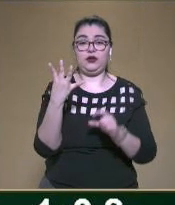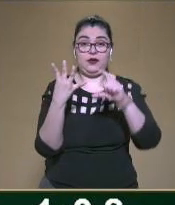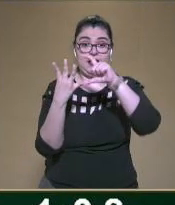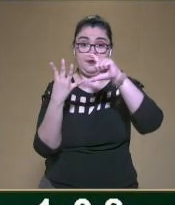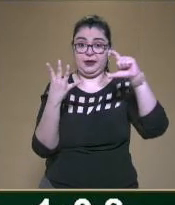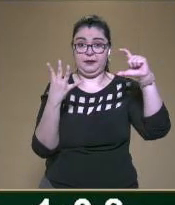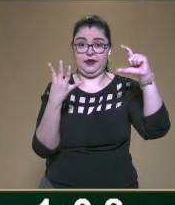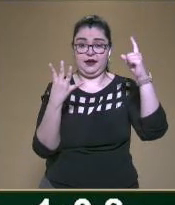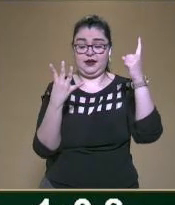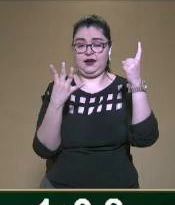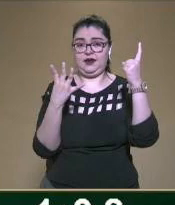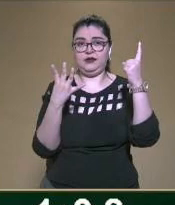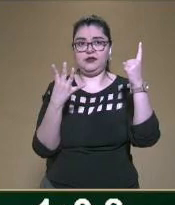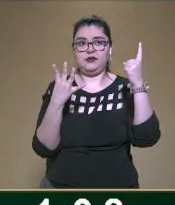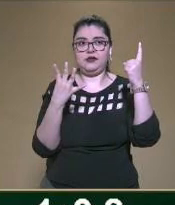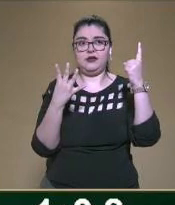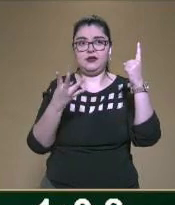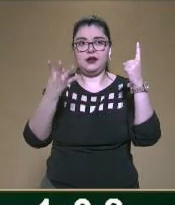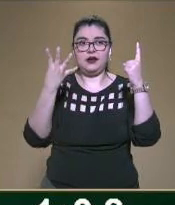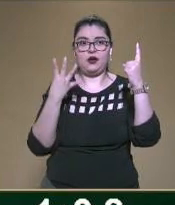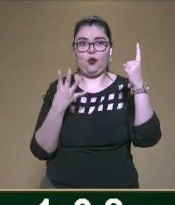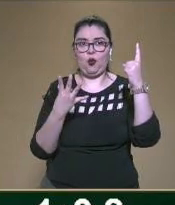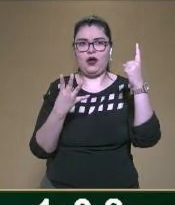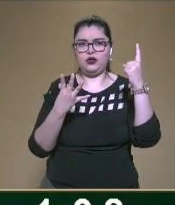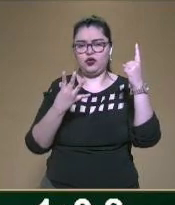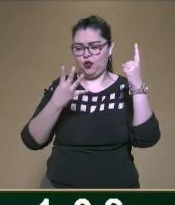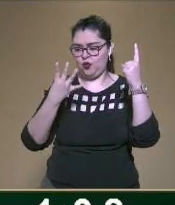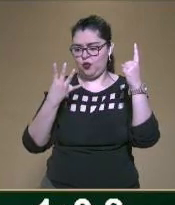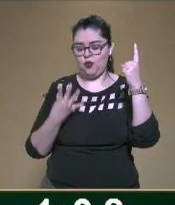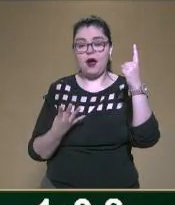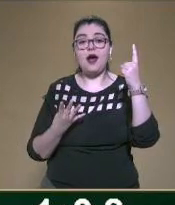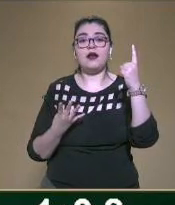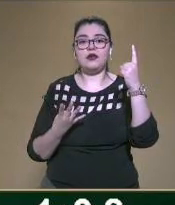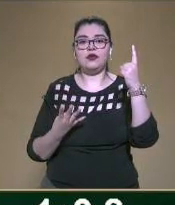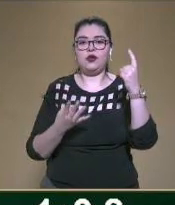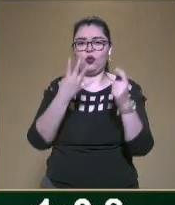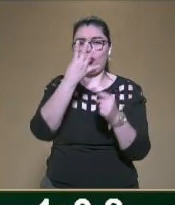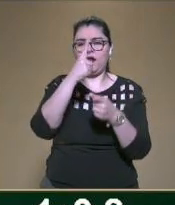Uno, dos, tres, cuatro. Y vemos que las otras 2 estrofas restantes también tienen